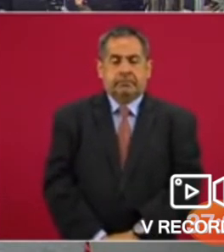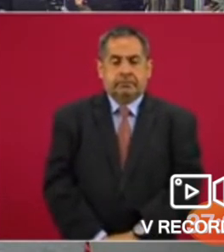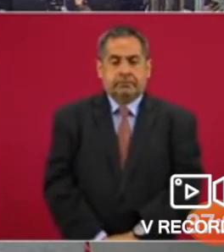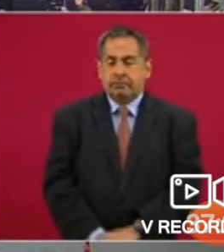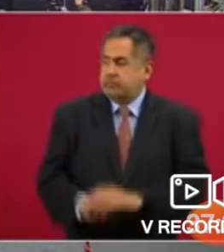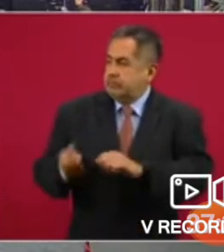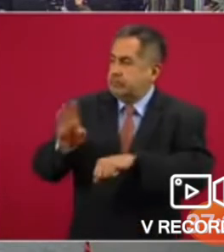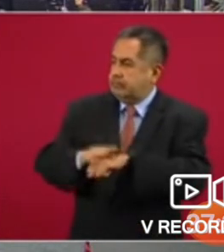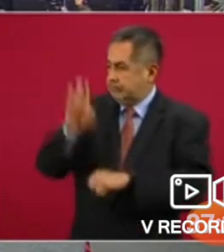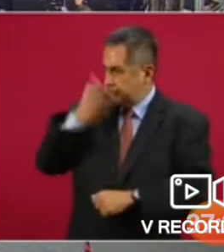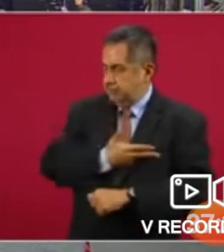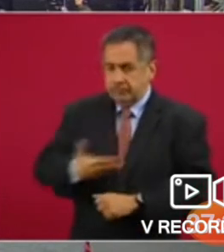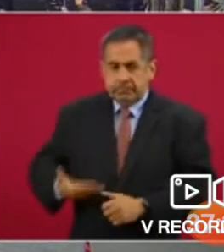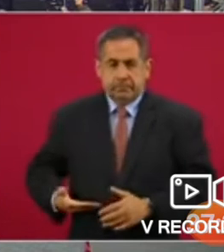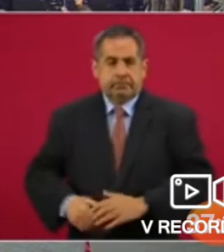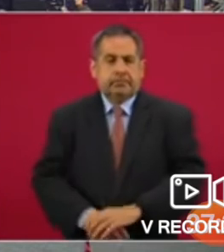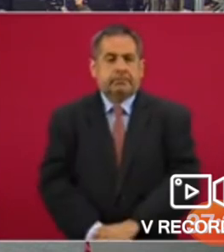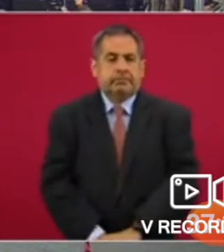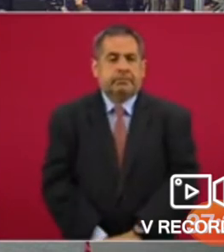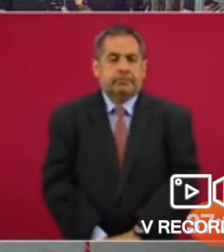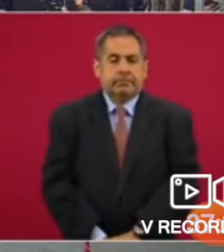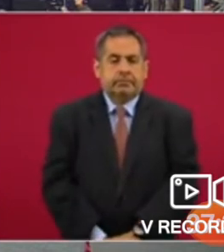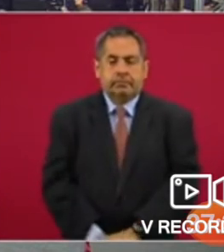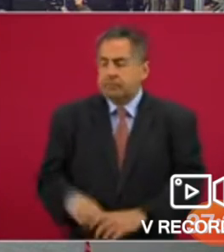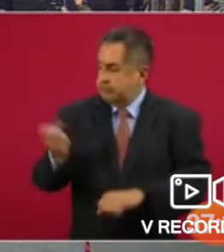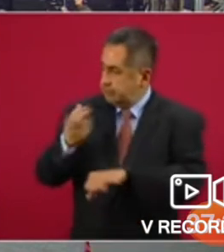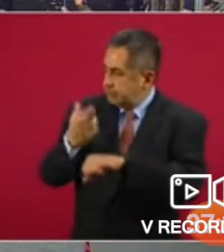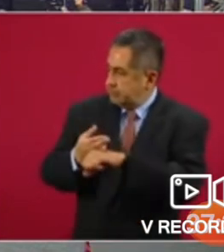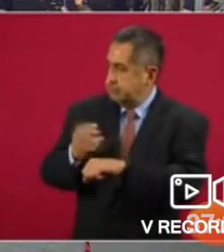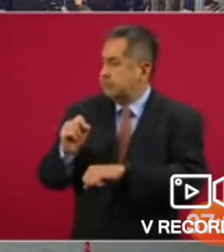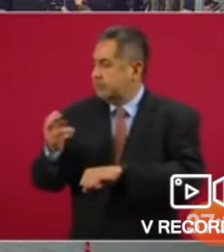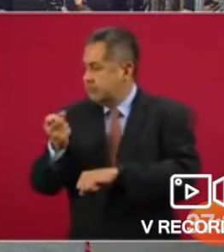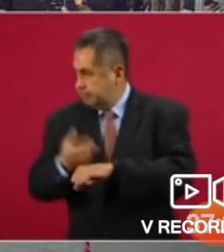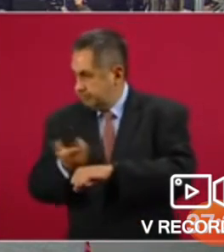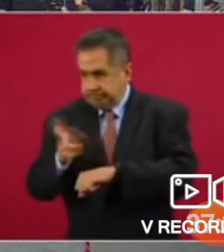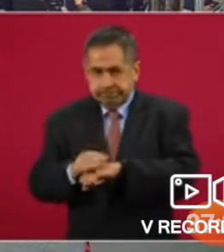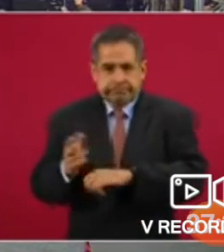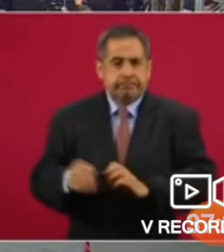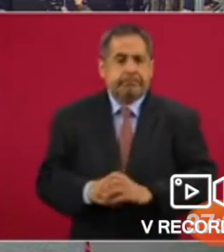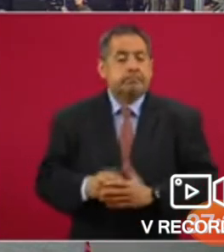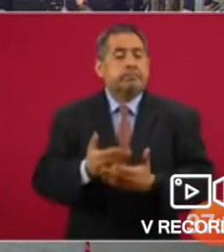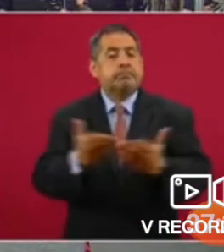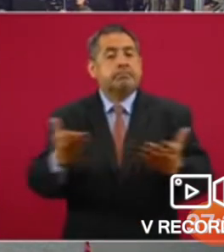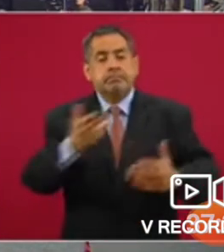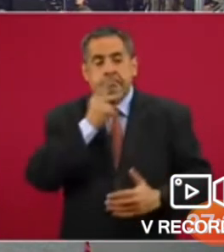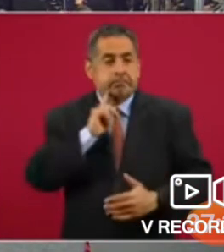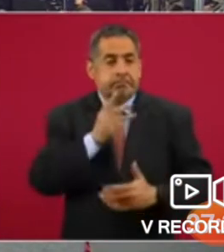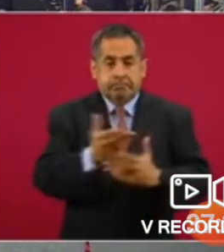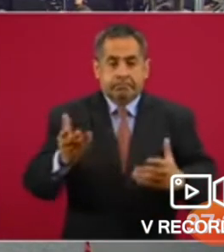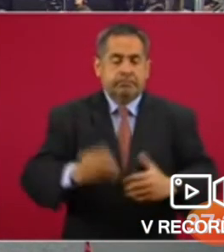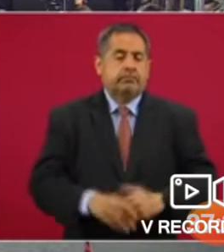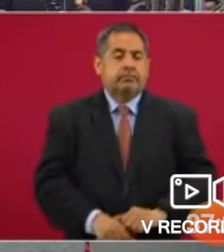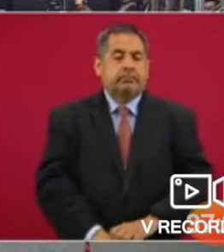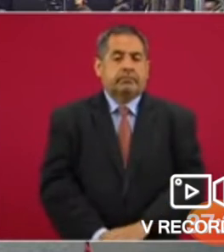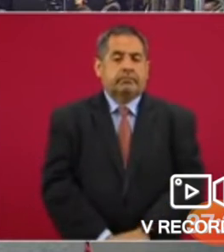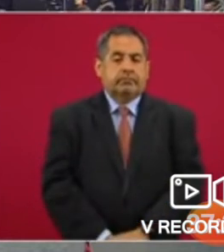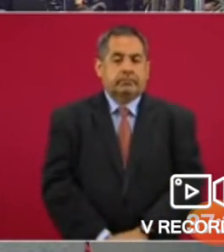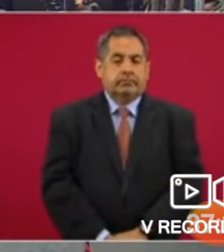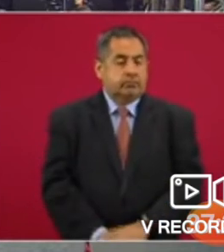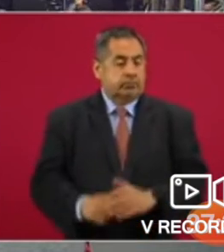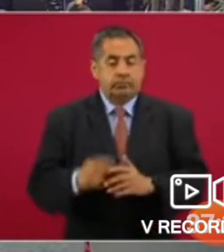Con su permiso, señor presidente. Señor secretario, señor subsecretario, señoras y señores.